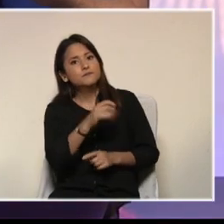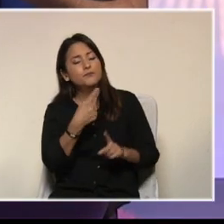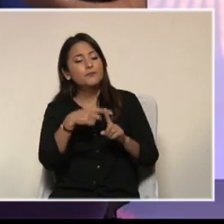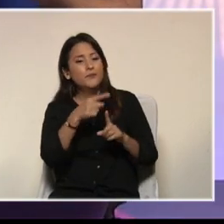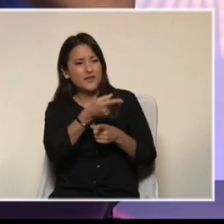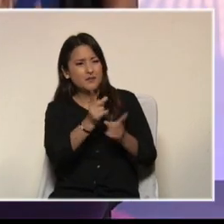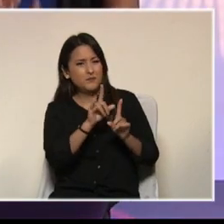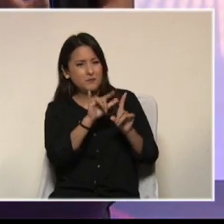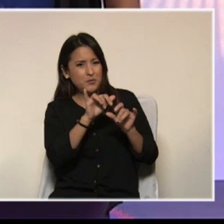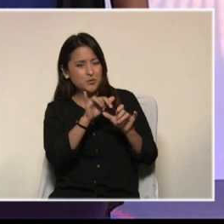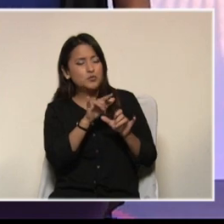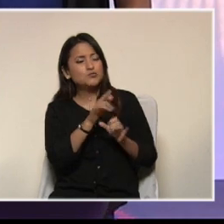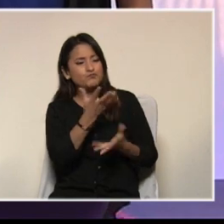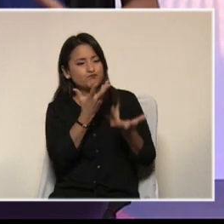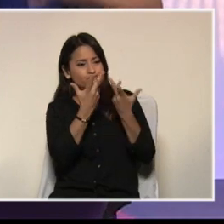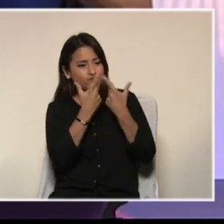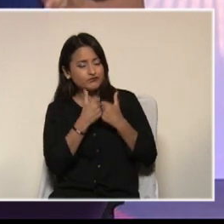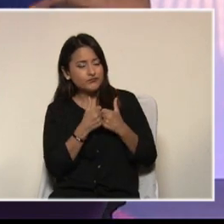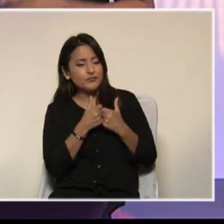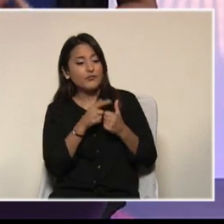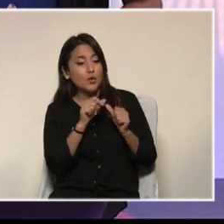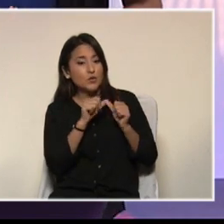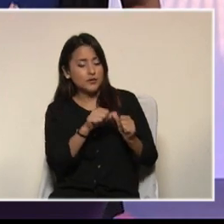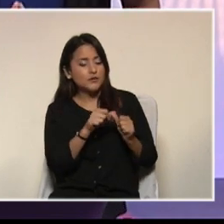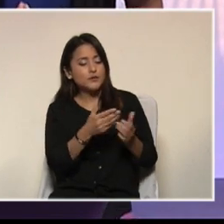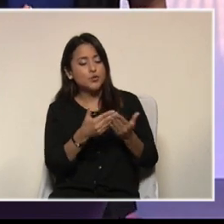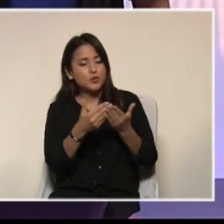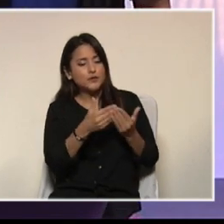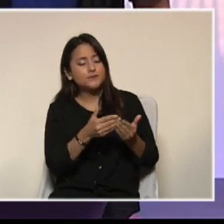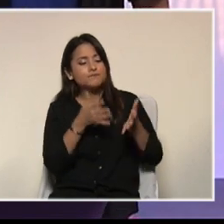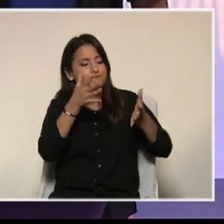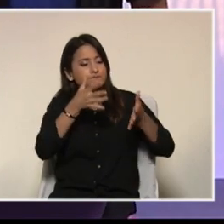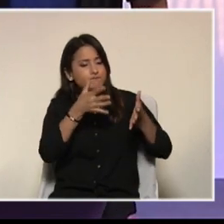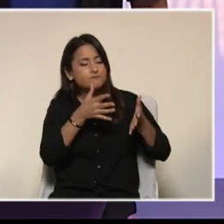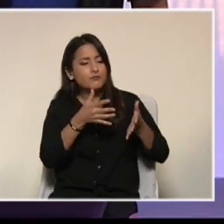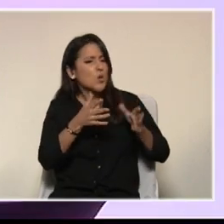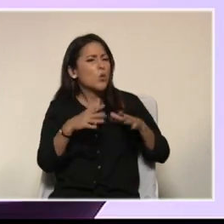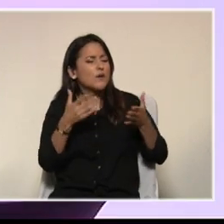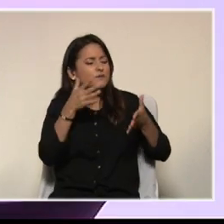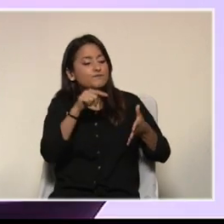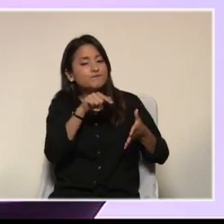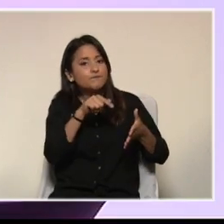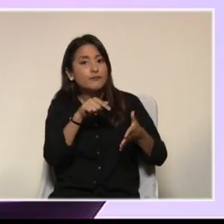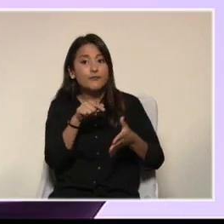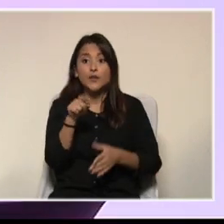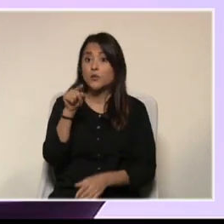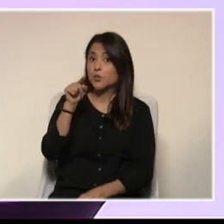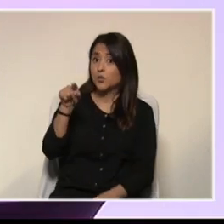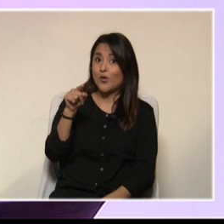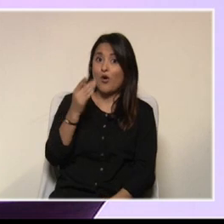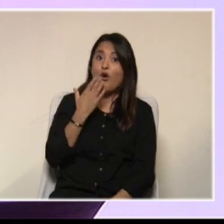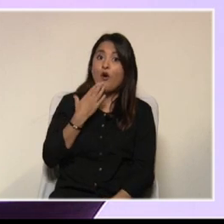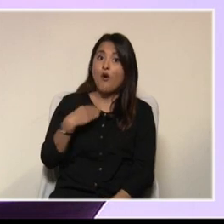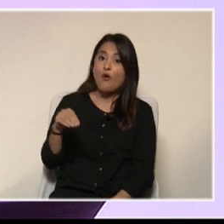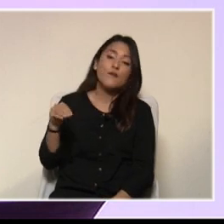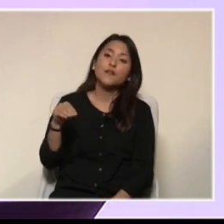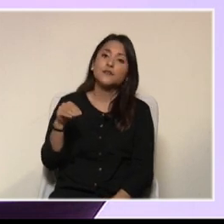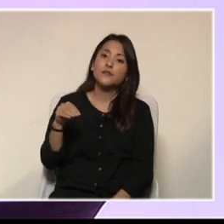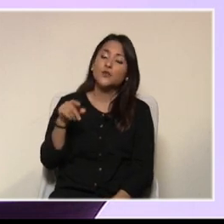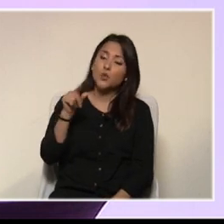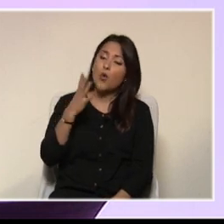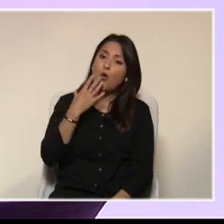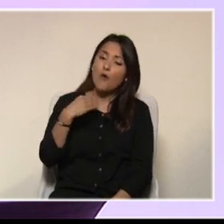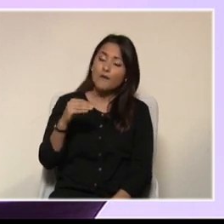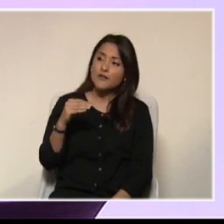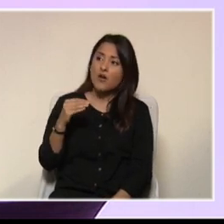y esas actitudes de nuestros estudiantes, ¿qué orientaciones tenemos para ellos? Bueno, vamos a hablarles a nuestros jóvenes porque definitivamente el logro